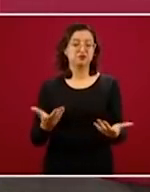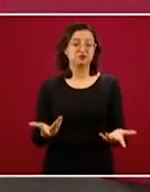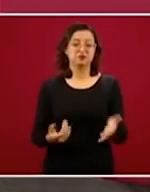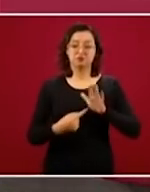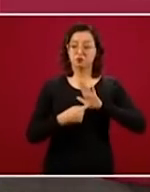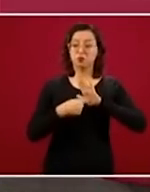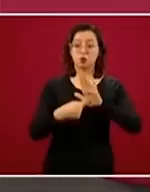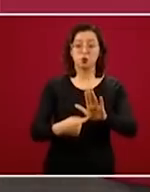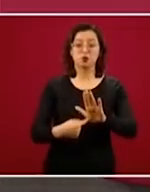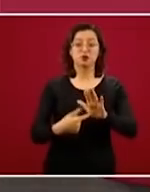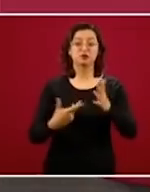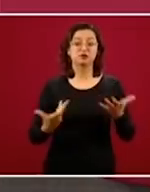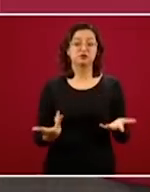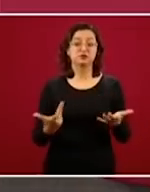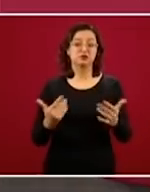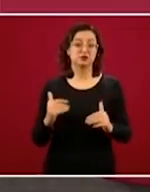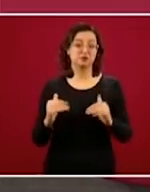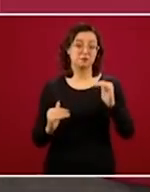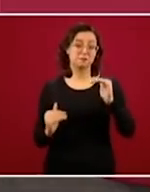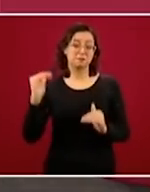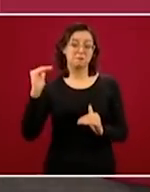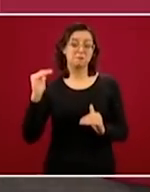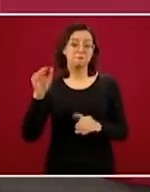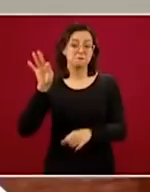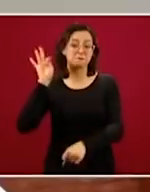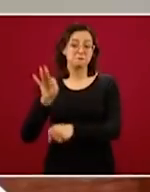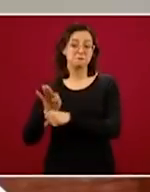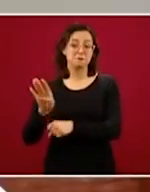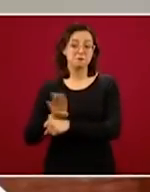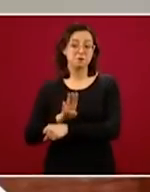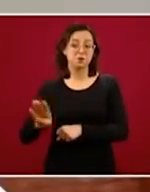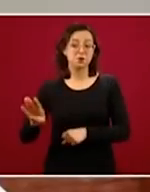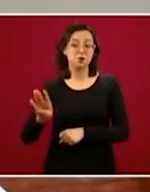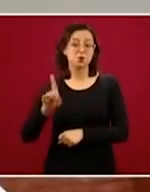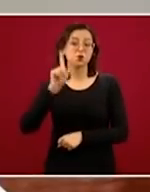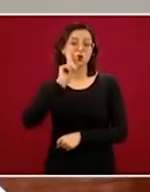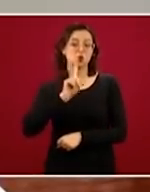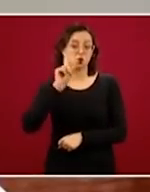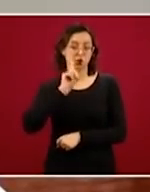son más las mujeres si en población